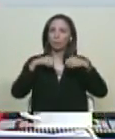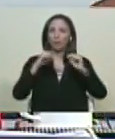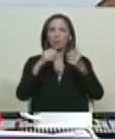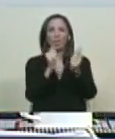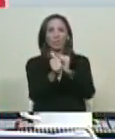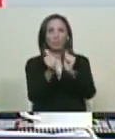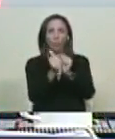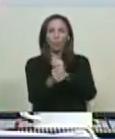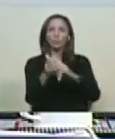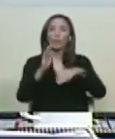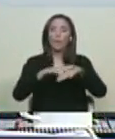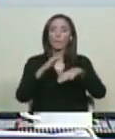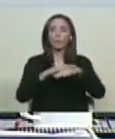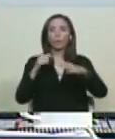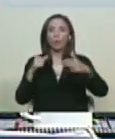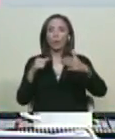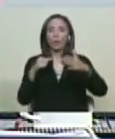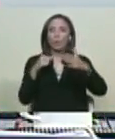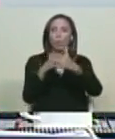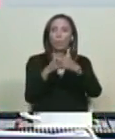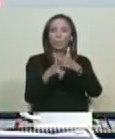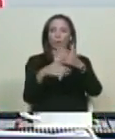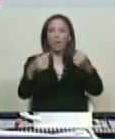producto del golpe, pues, en el autobús.